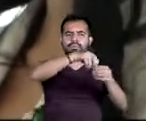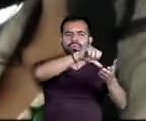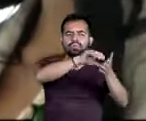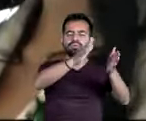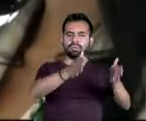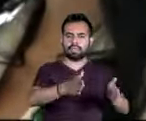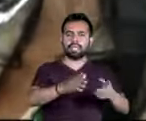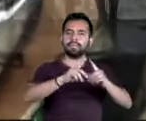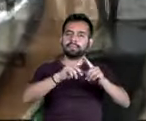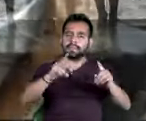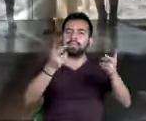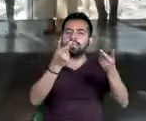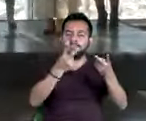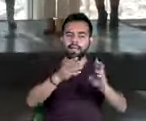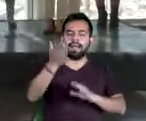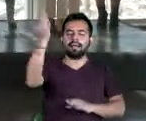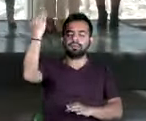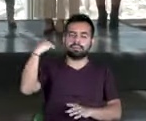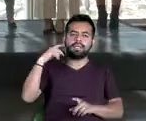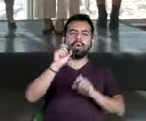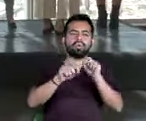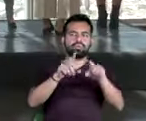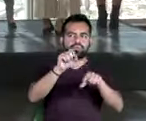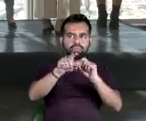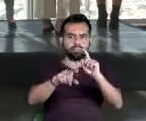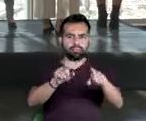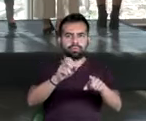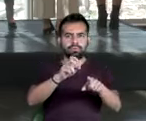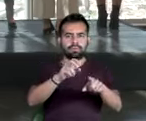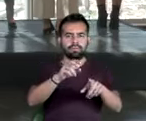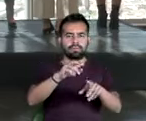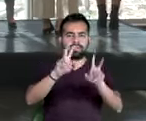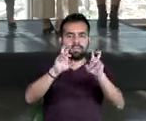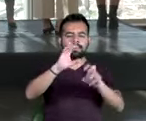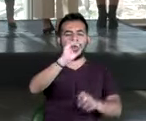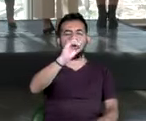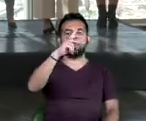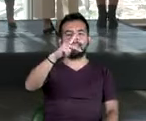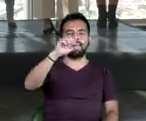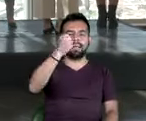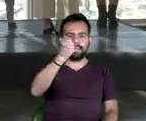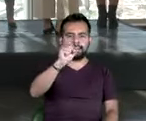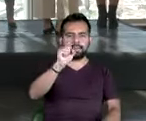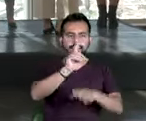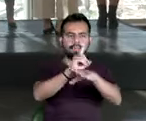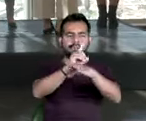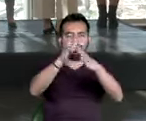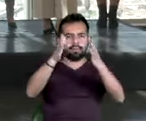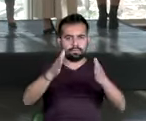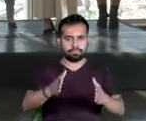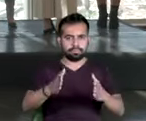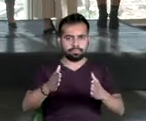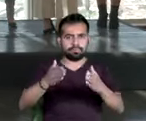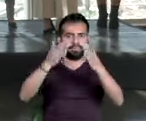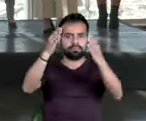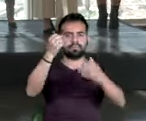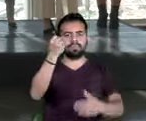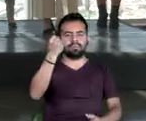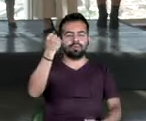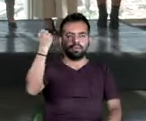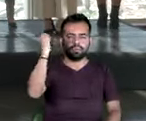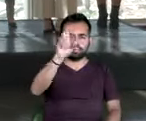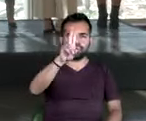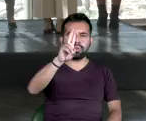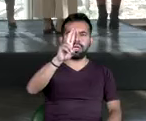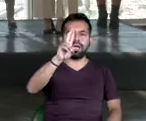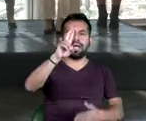sido consultora internacional de la Organización Panamericana de la Salud, la OPS, directora ejecutiva del Instituto Suramericano de Gobierno